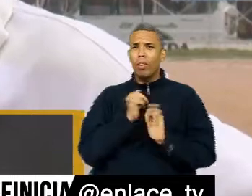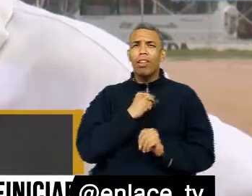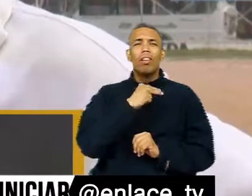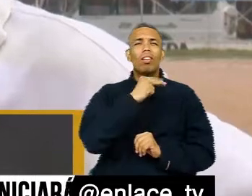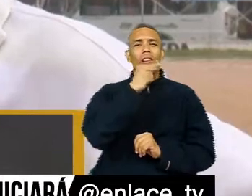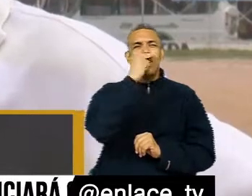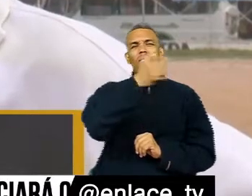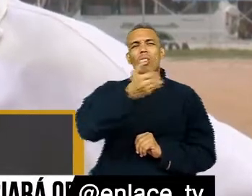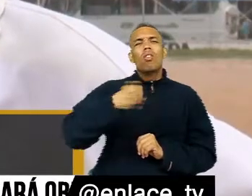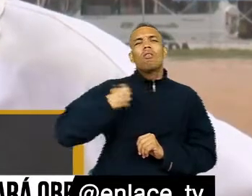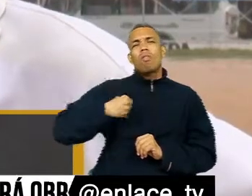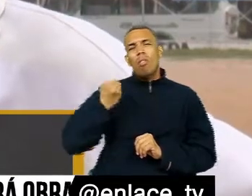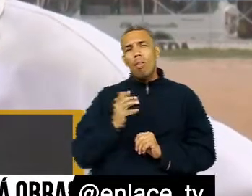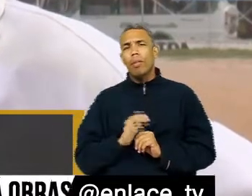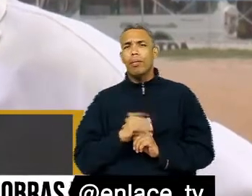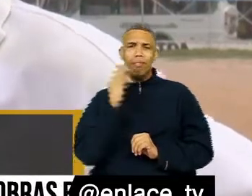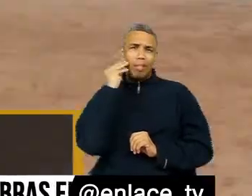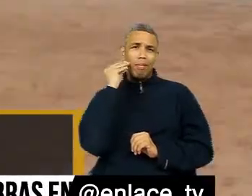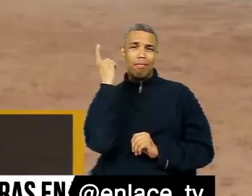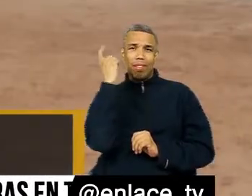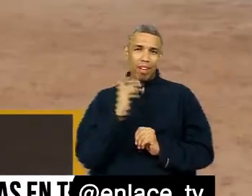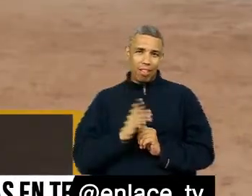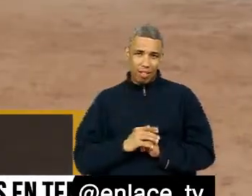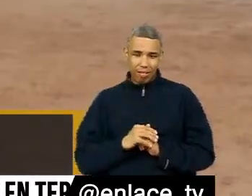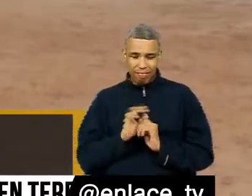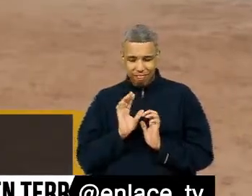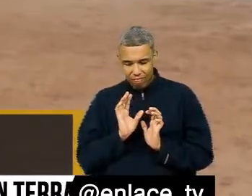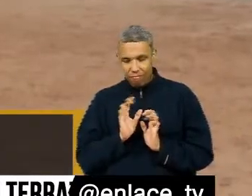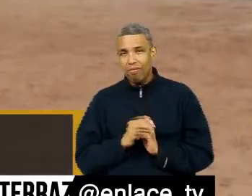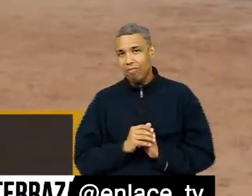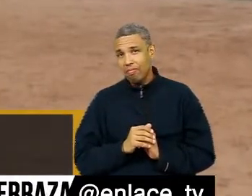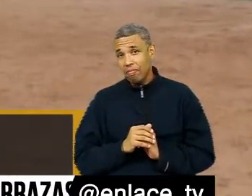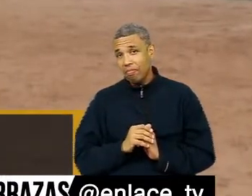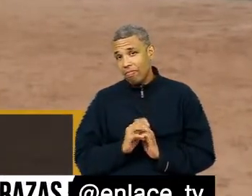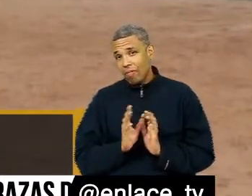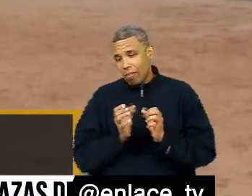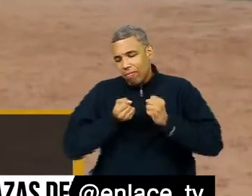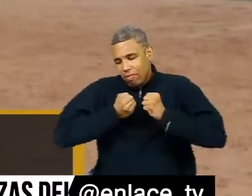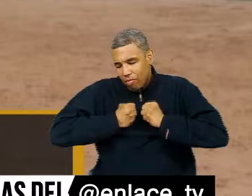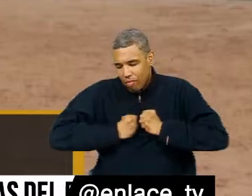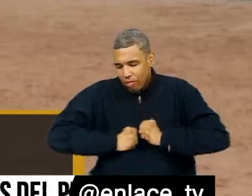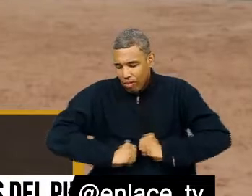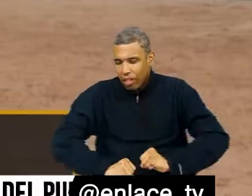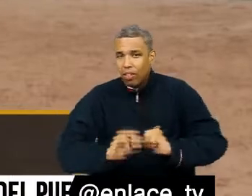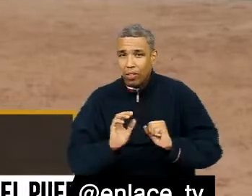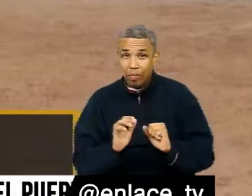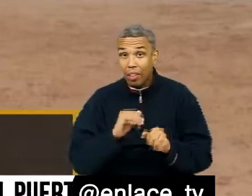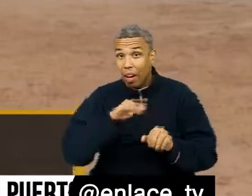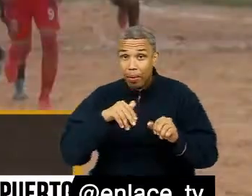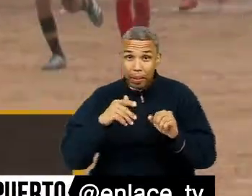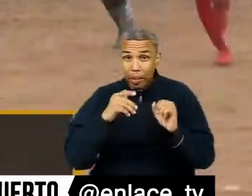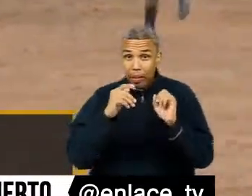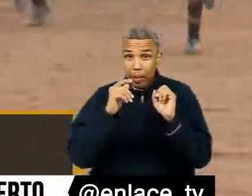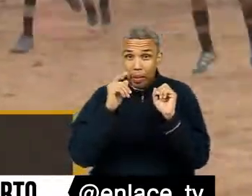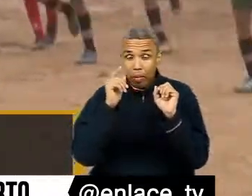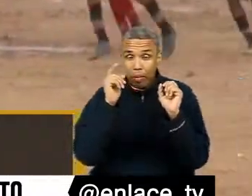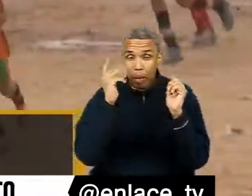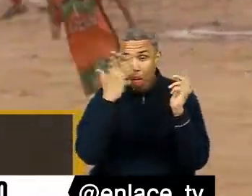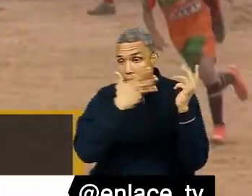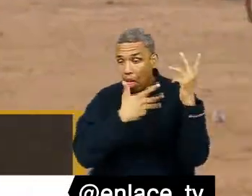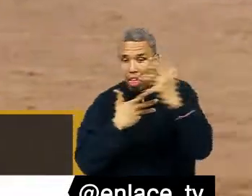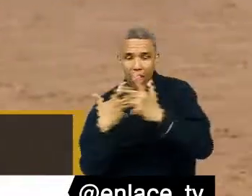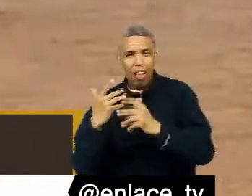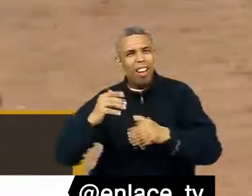a conocer esto, la experiencia también hace falta, la desconcentración también